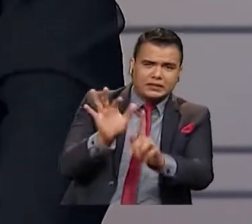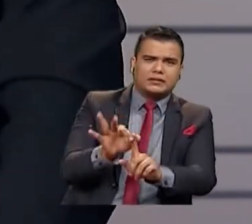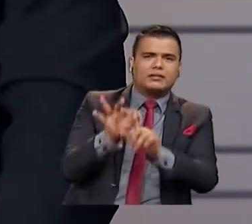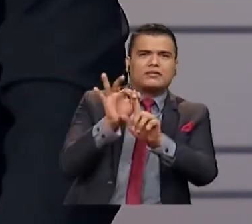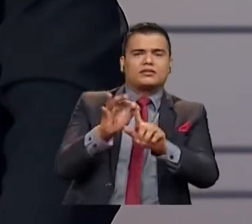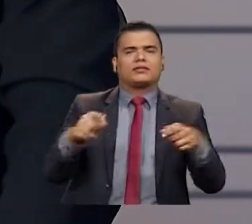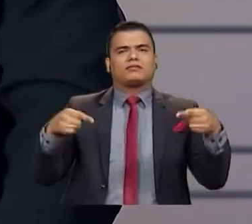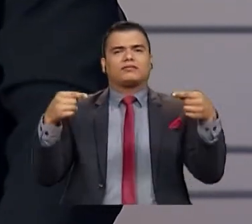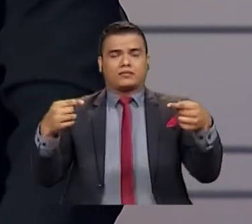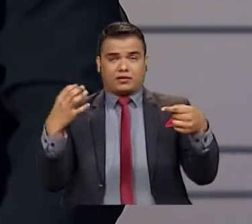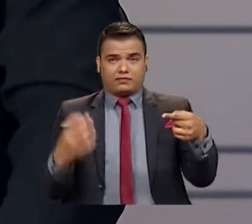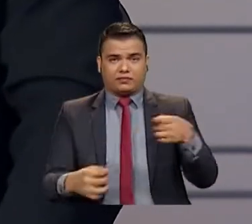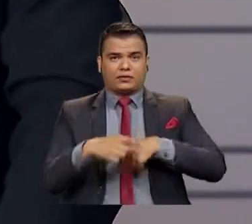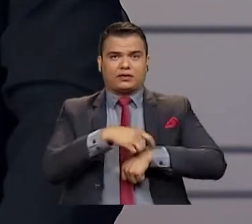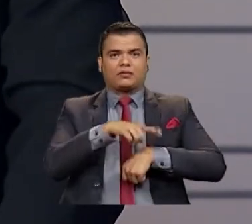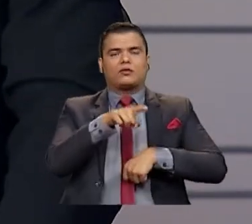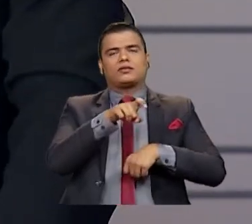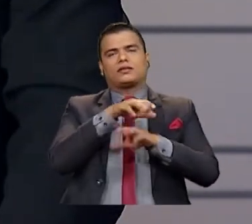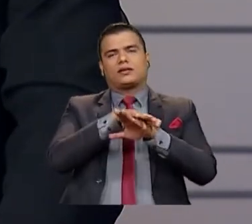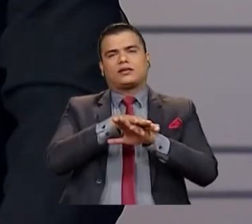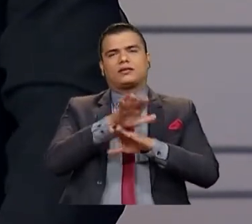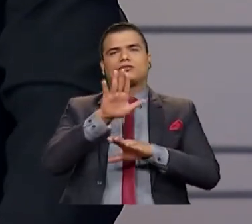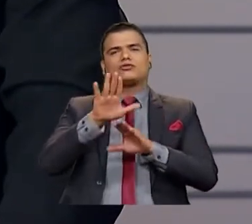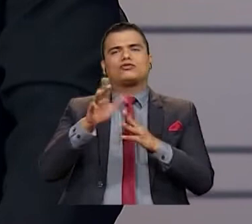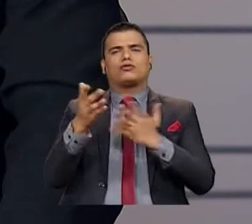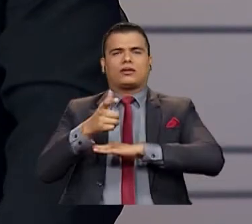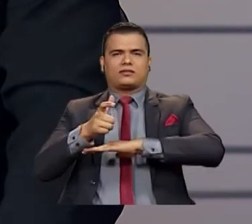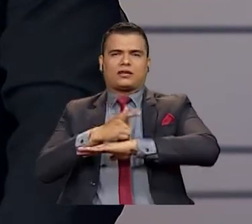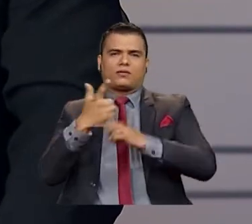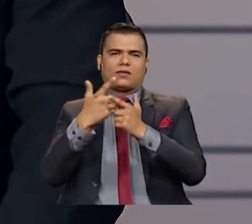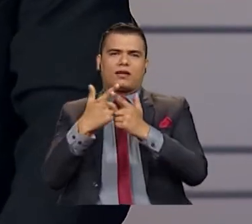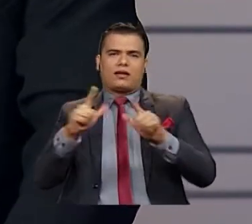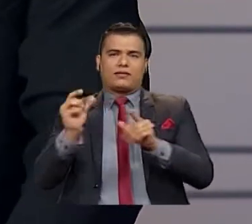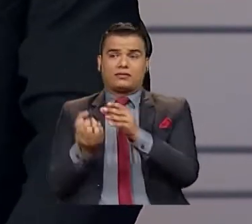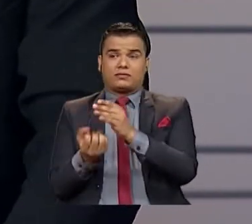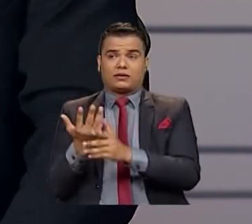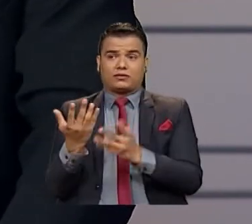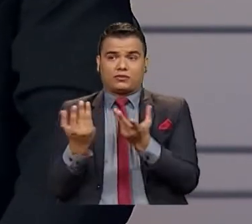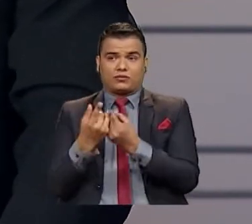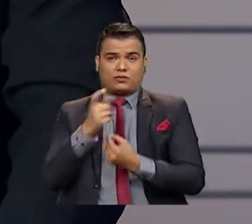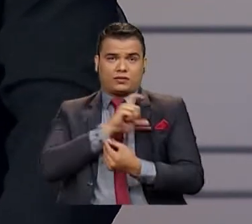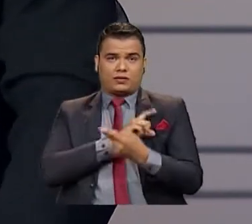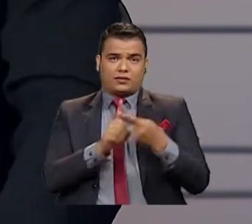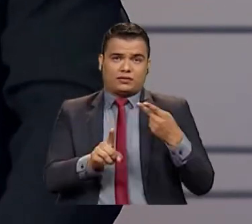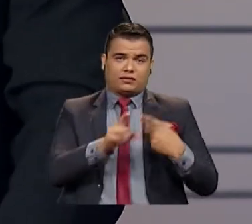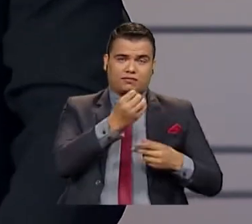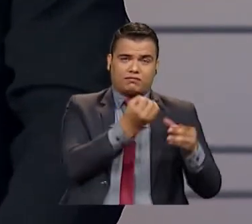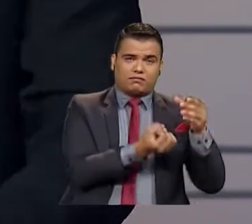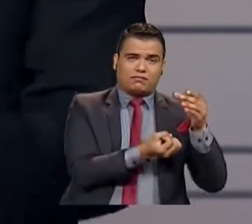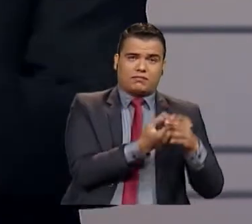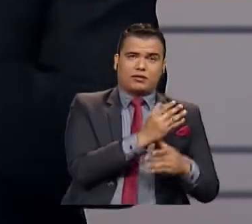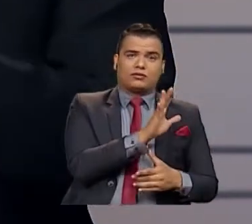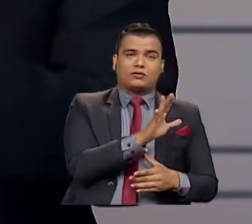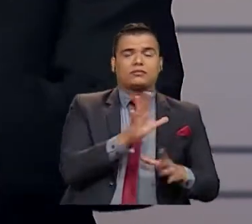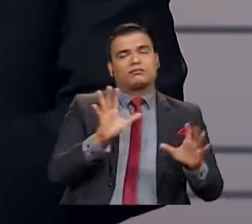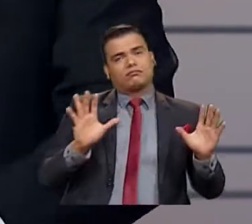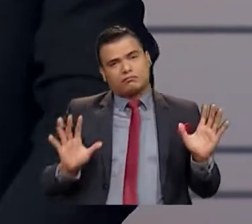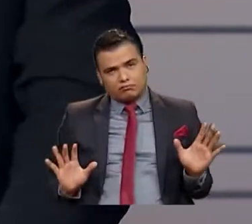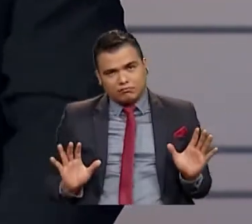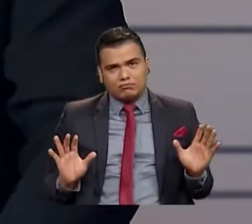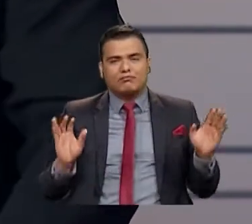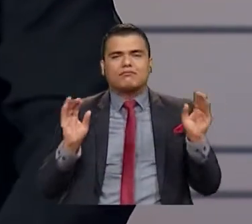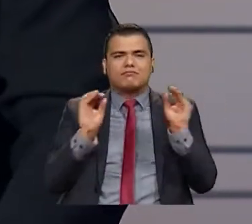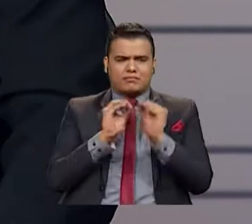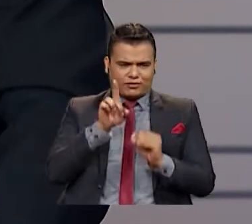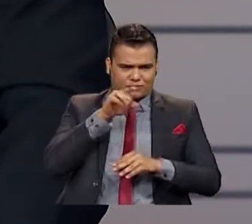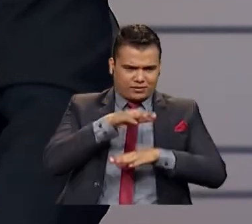compromiso de las 18 horas local, 6 p.m. en el Estadio La Libertad de Pasto entre Deportivo Cali y el conjunto nariñense. Y obviamente en la emisión de la